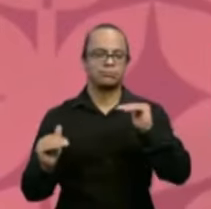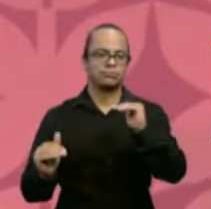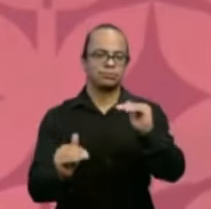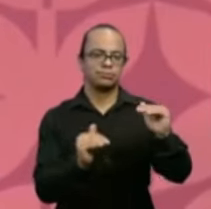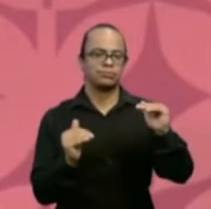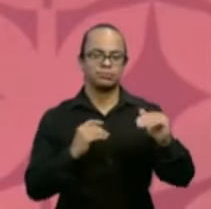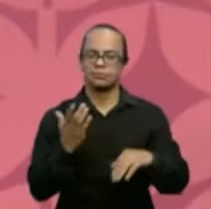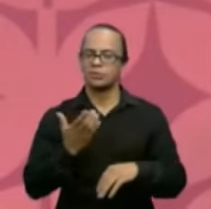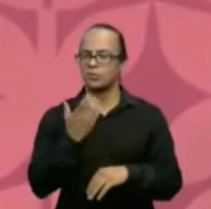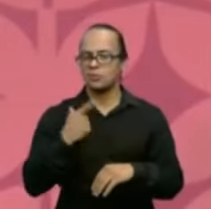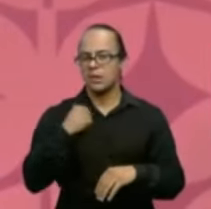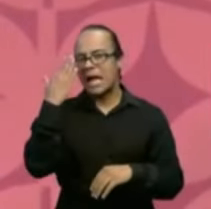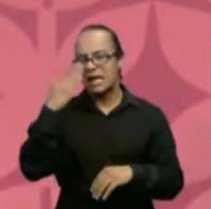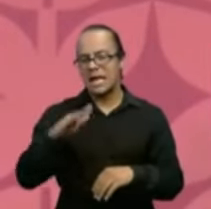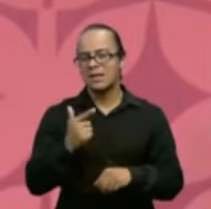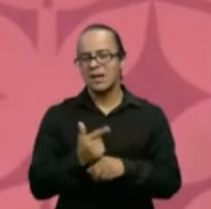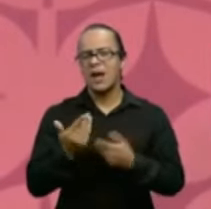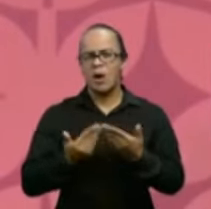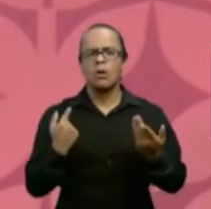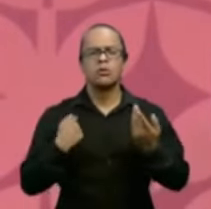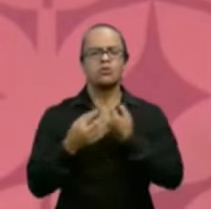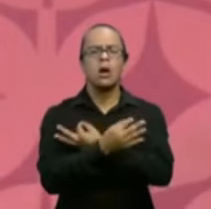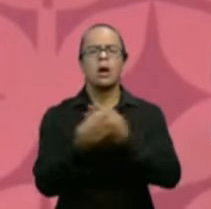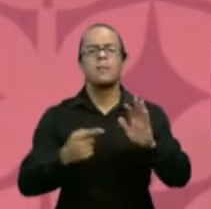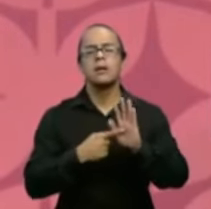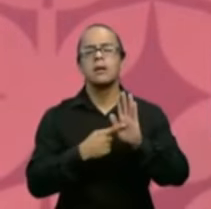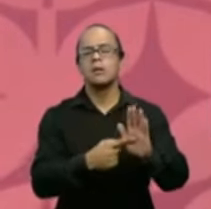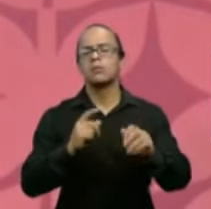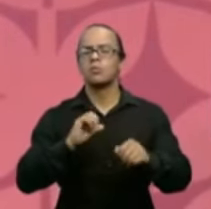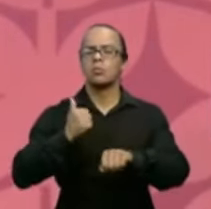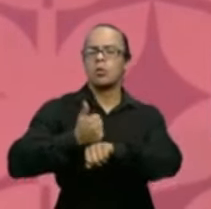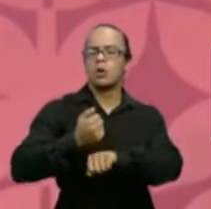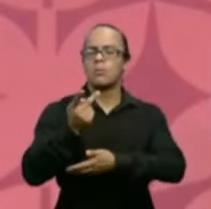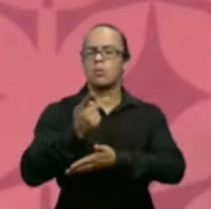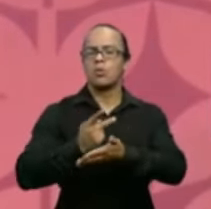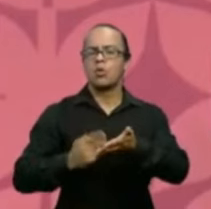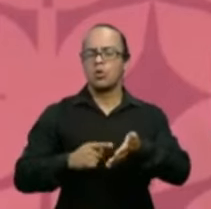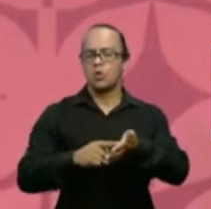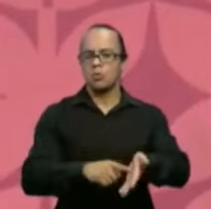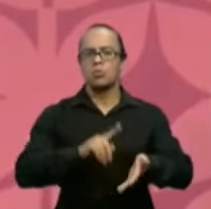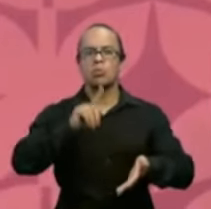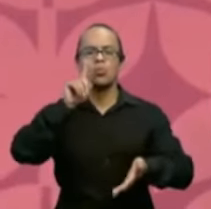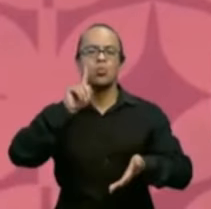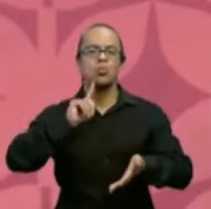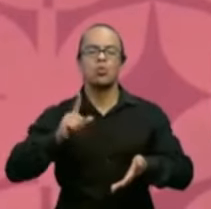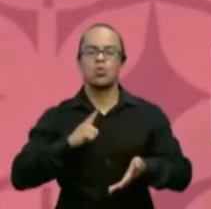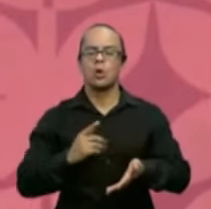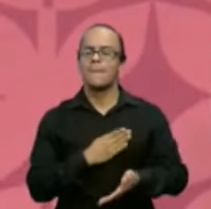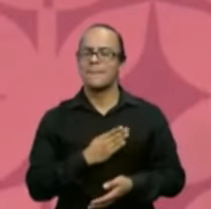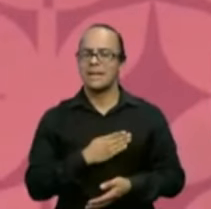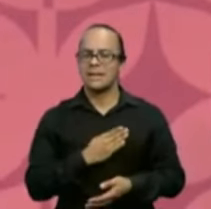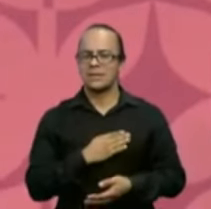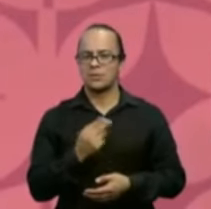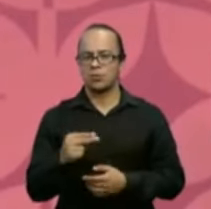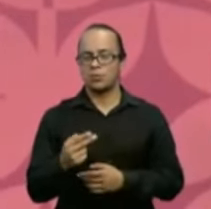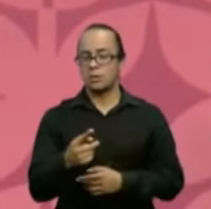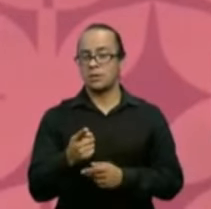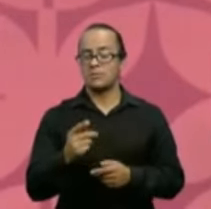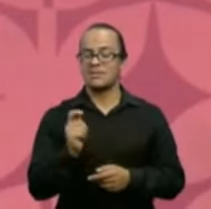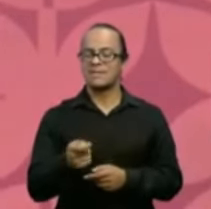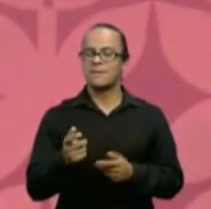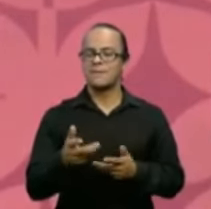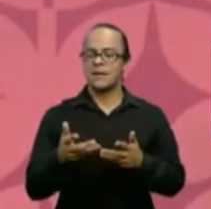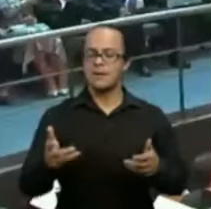son objeto, hoy anuncio que pondremos en marcha el programa Mujeres con Bienestar, ampliando